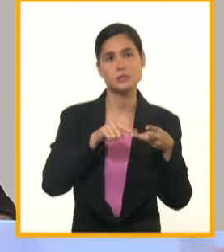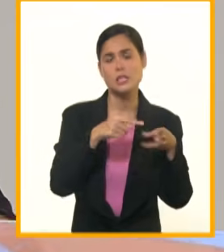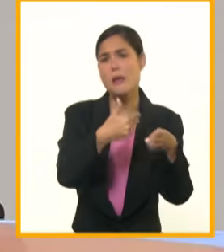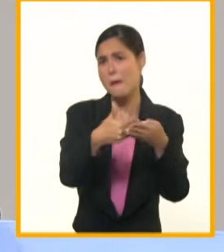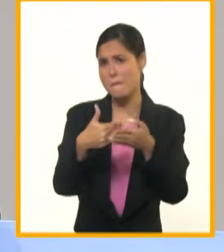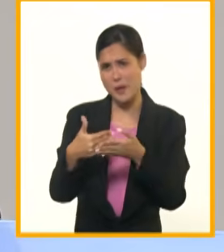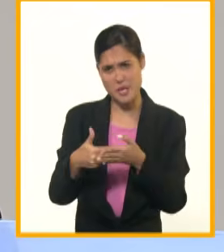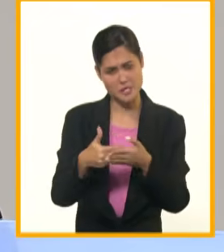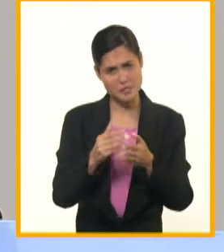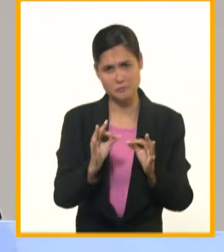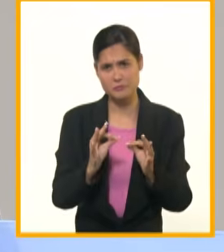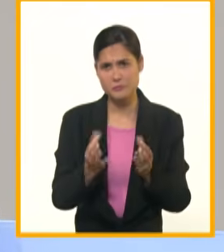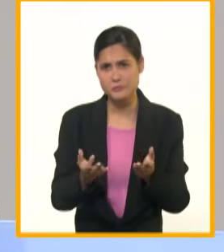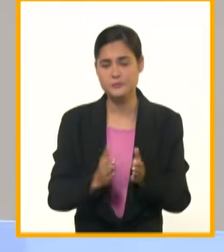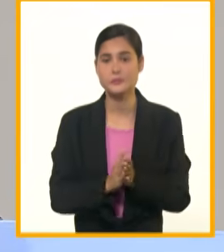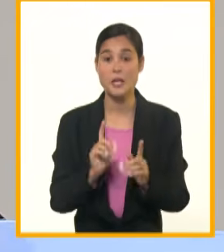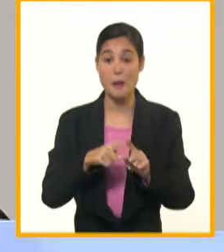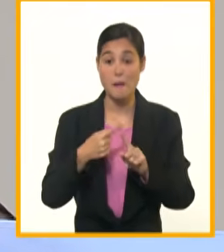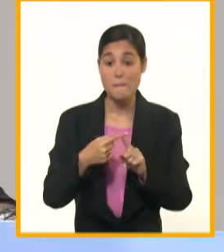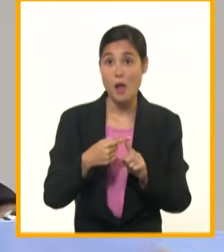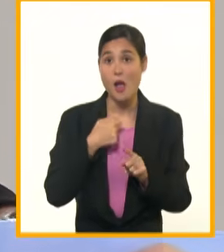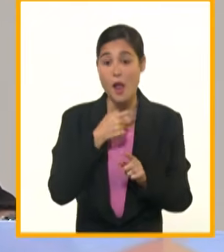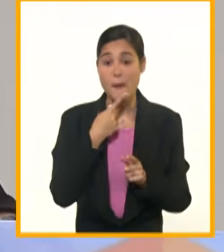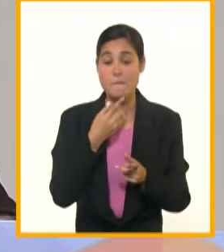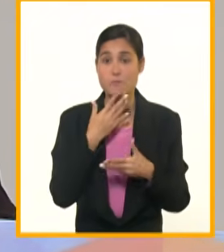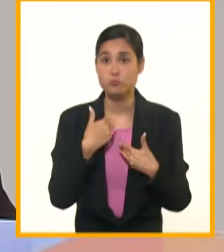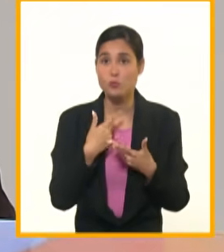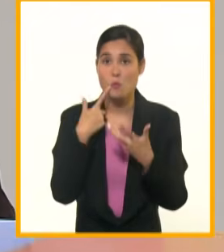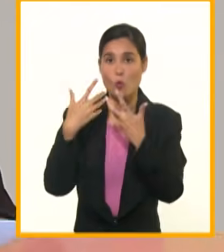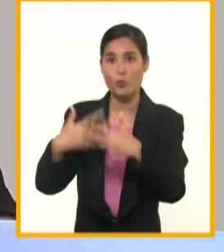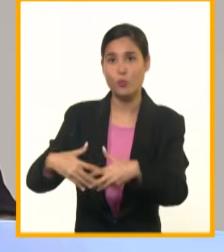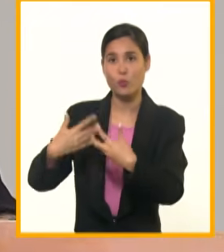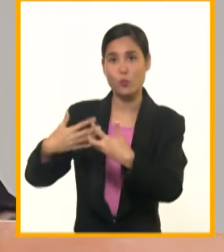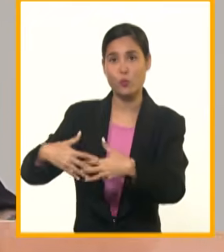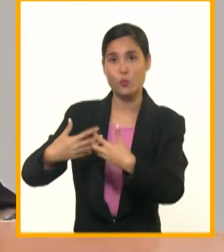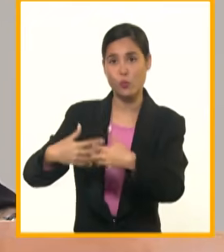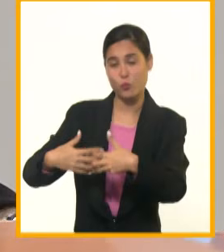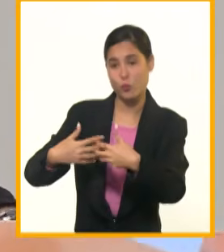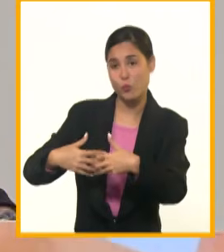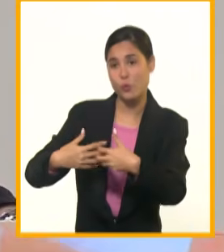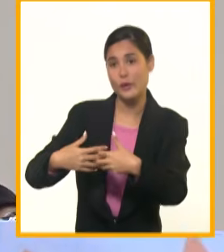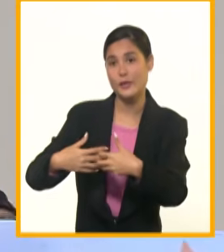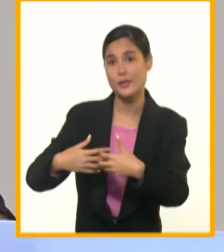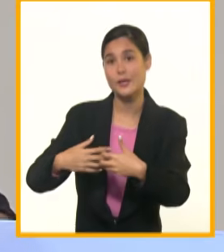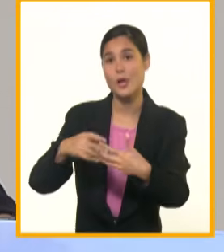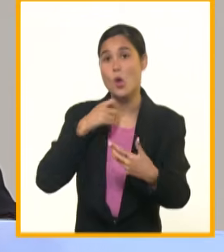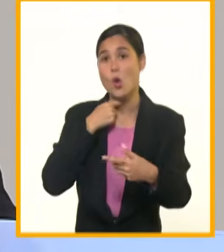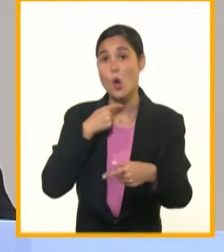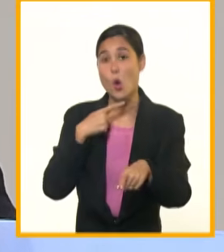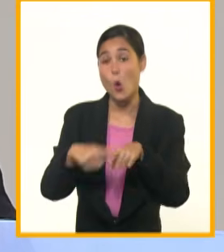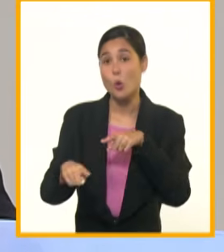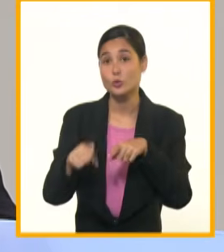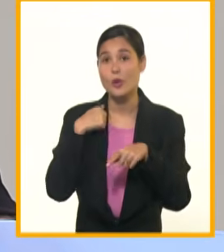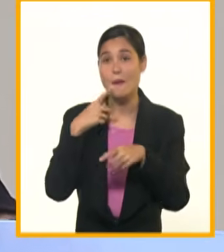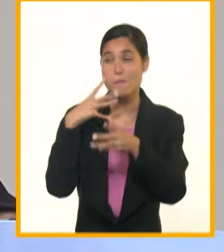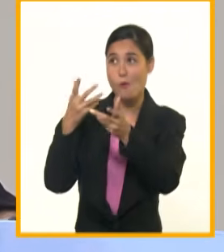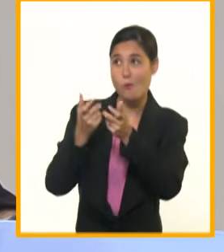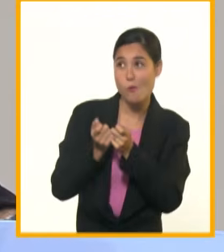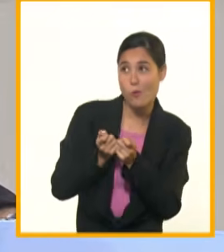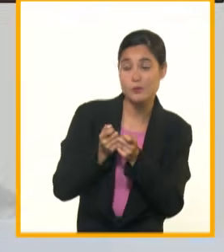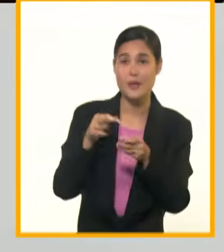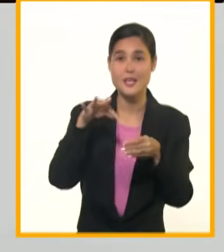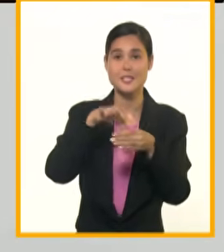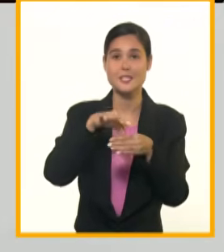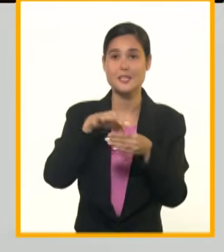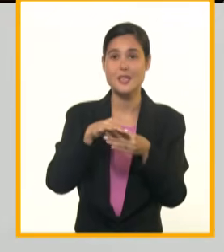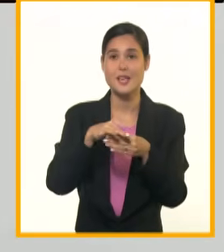también en la producción con la introducción de variantes, de semillas. Por ejemplo, nosotros tenemos productores que